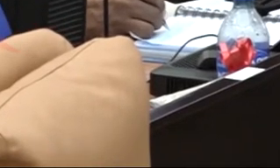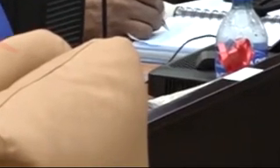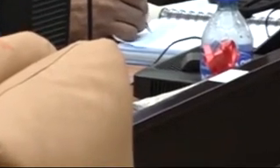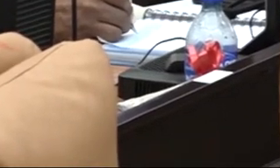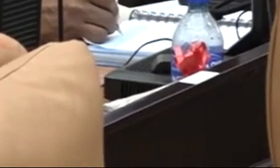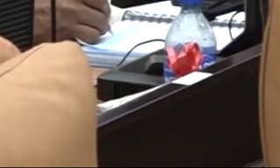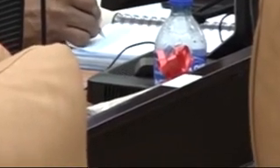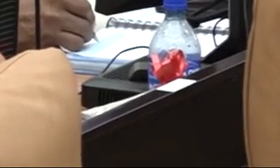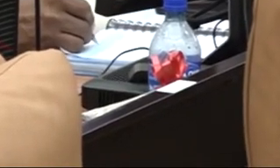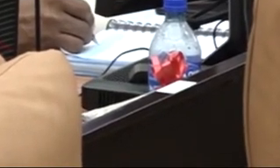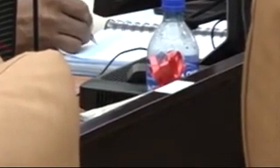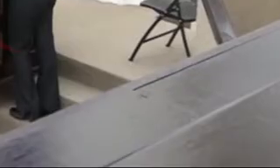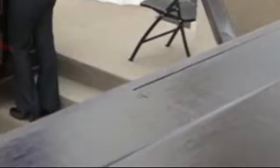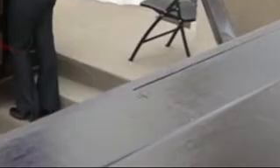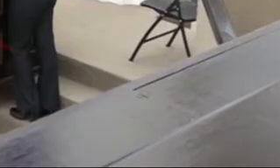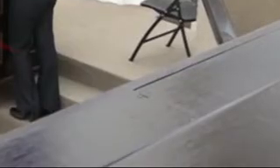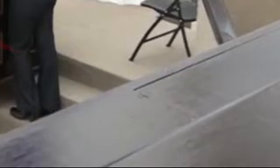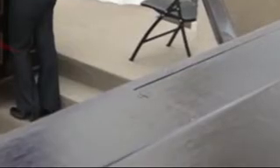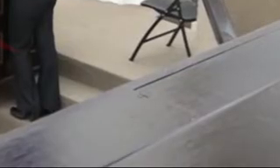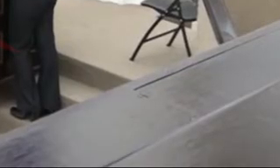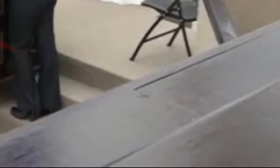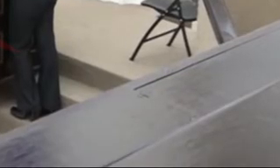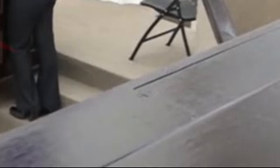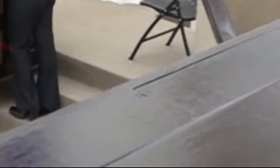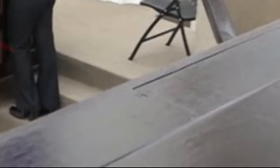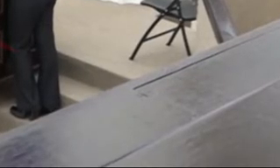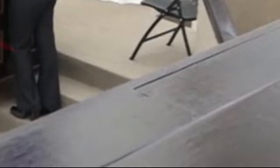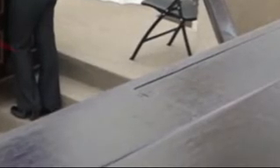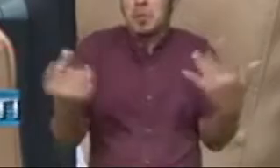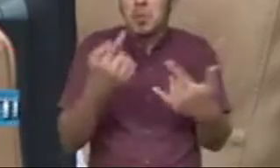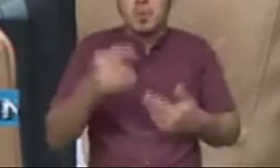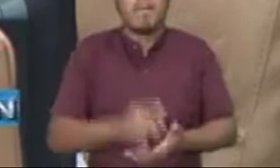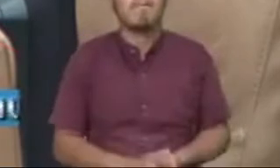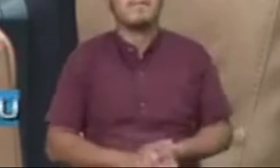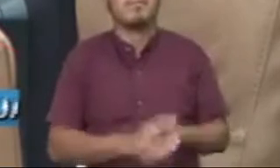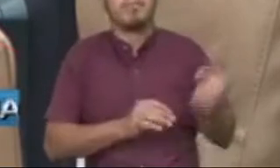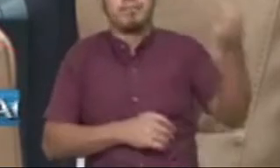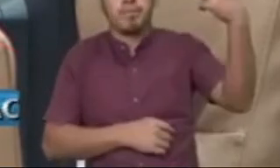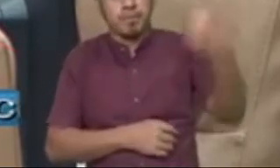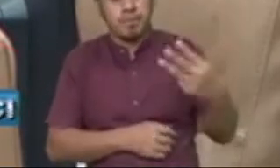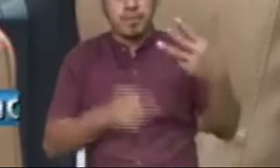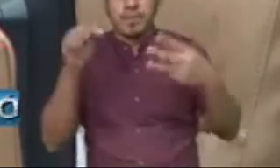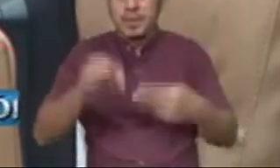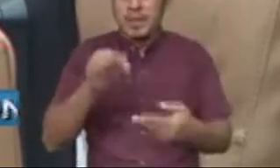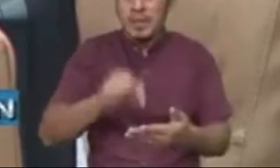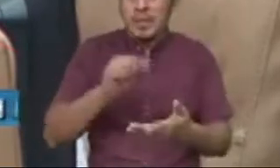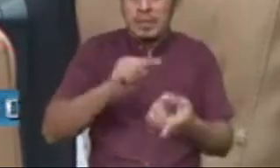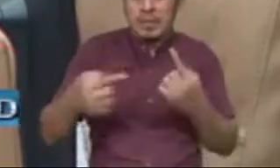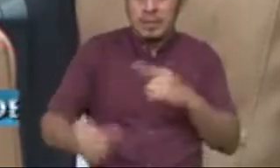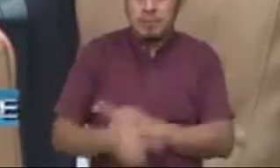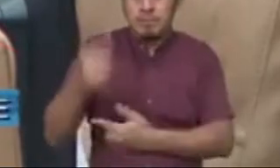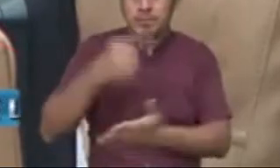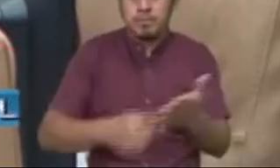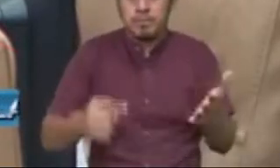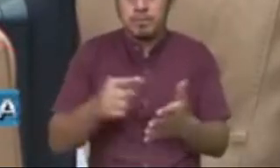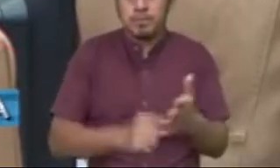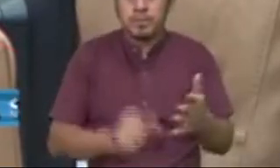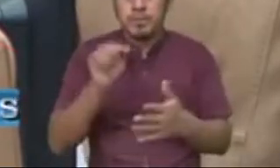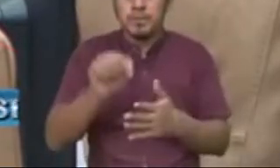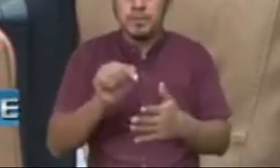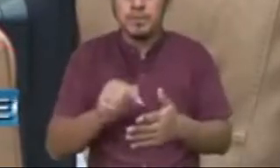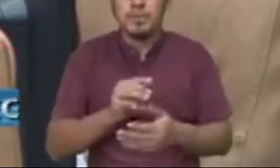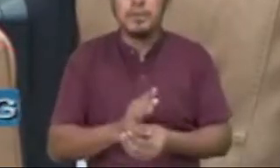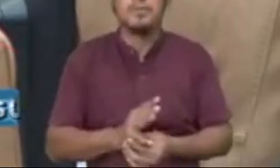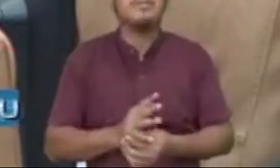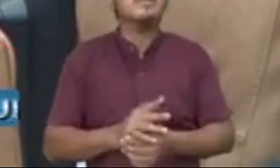codirectoras nombradas por el presidente de la República. La reforma que se está aprobando viene a modernizar al órgano